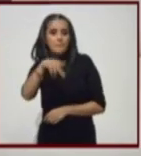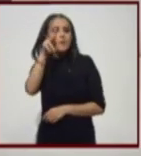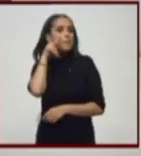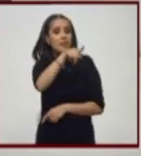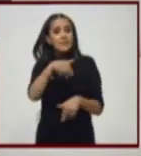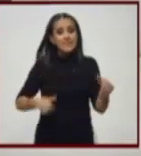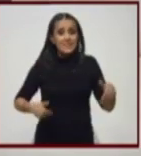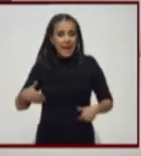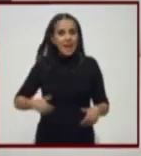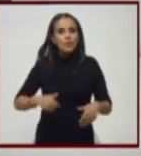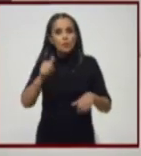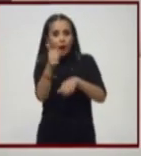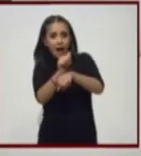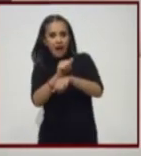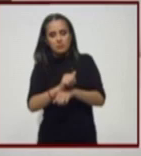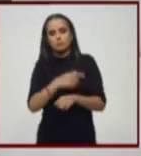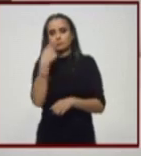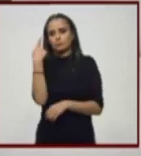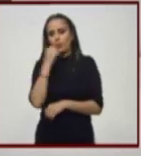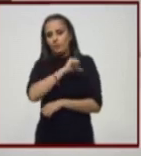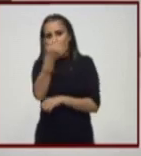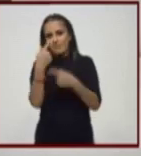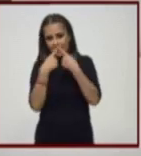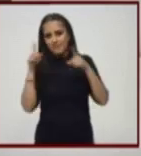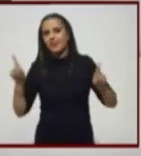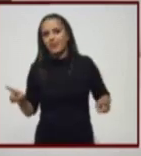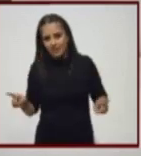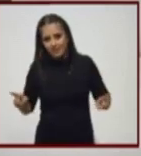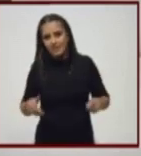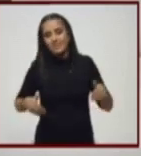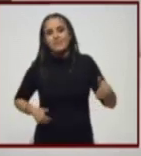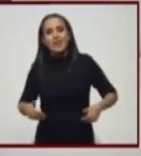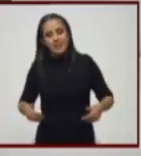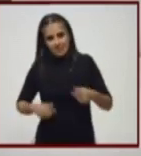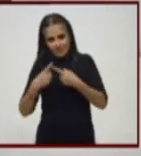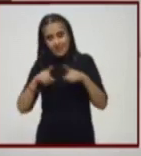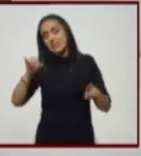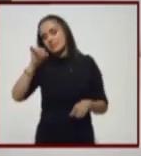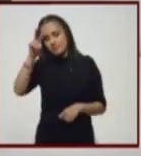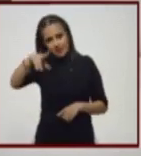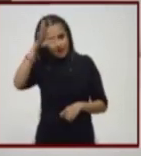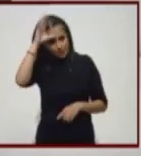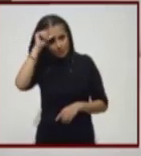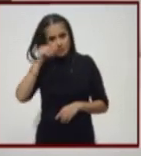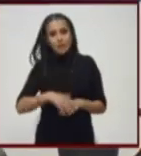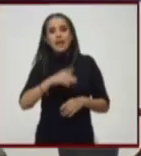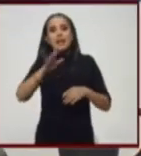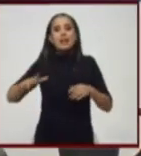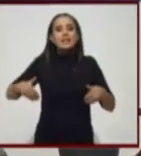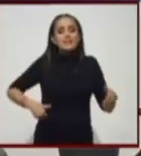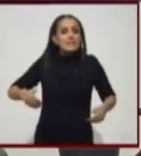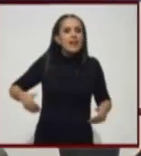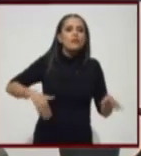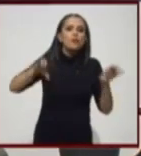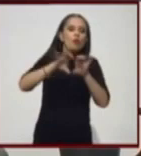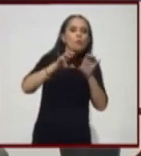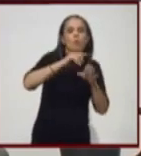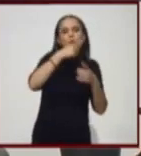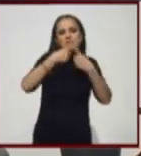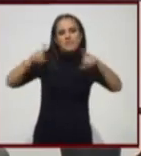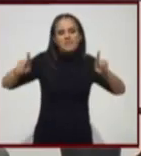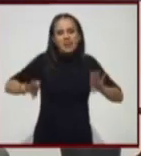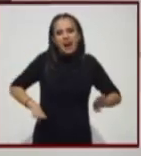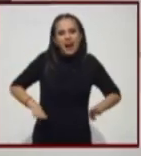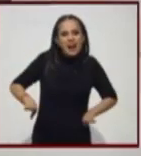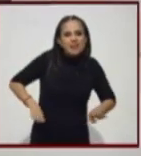teatros otra cosa si es otra cosa totalmente todo se convierte en inesperado y sospechado no es sí ahí es un